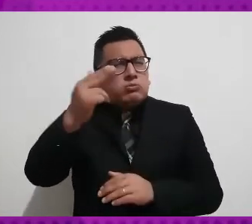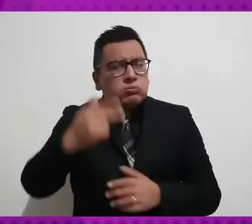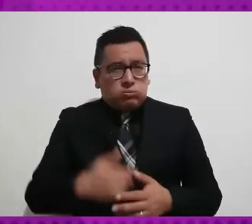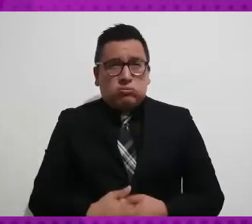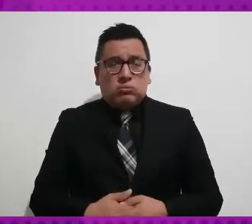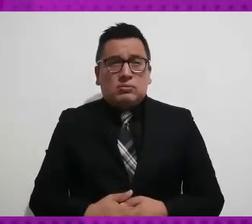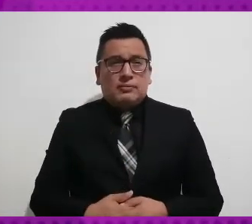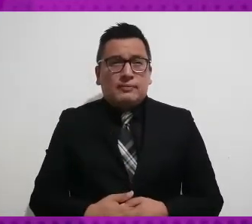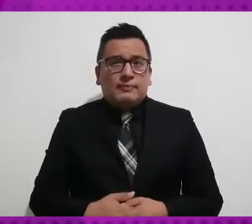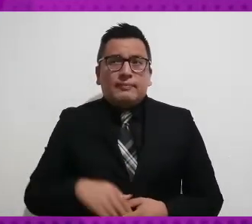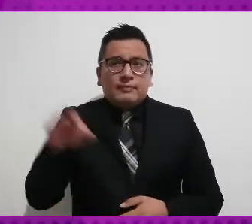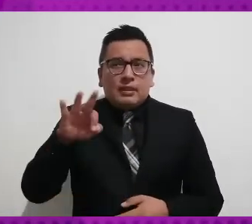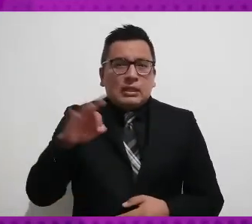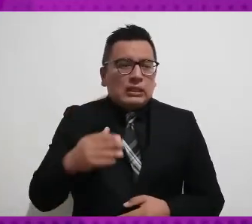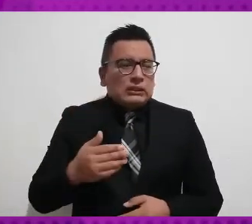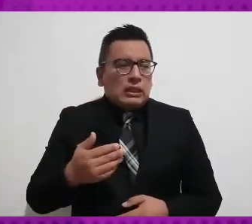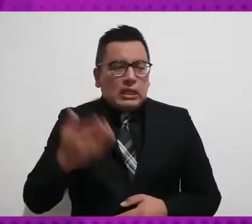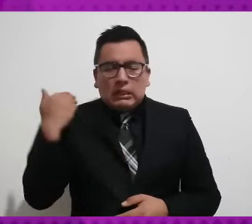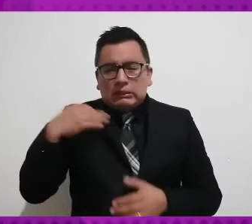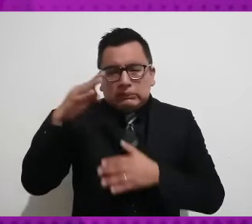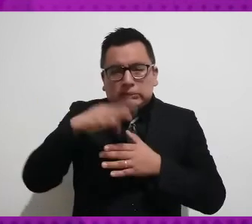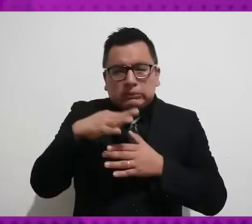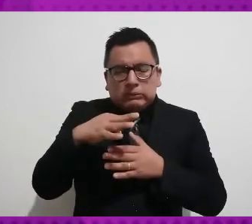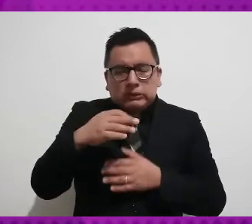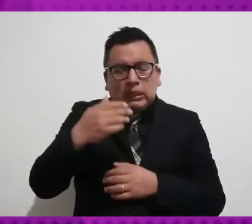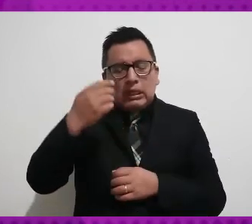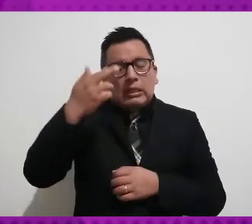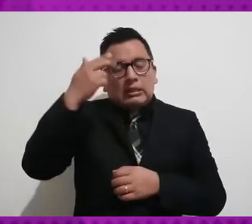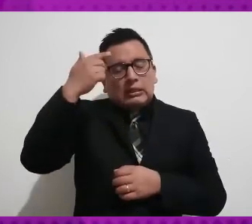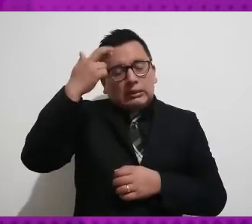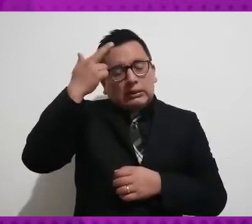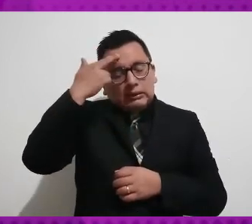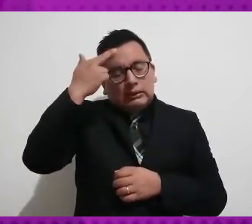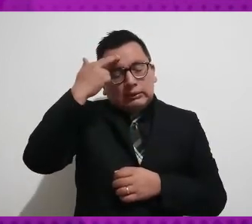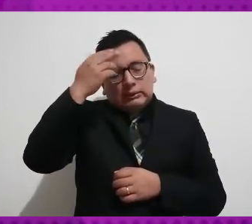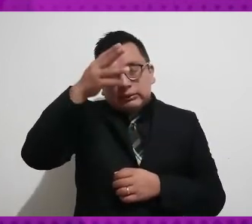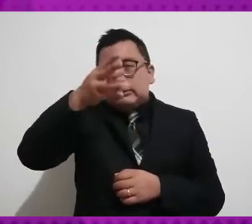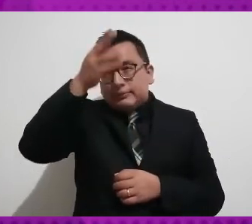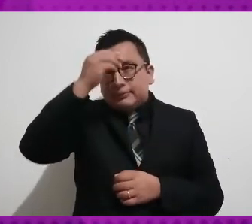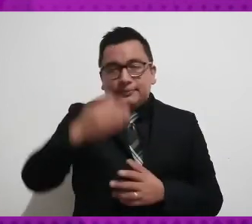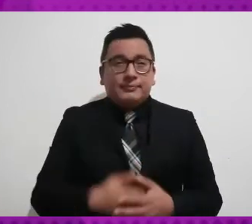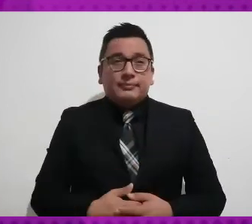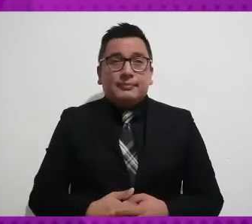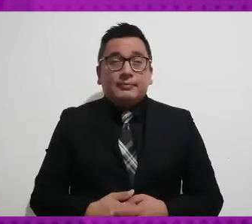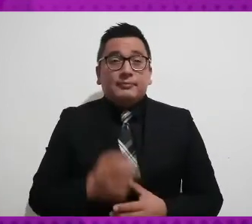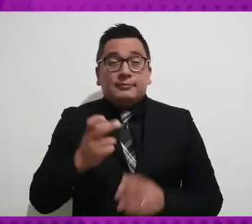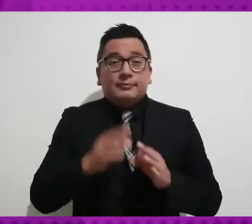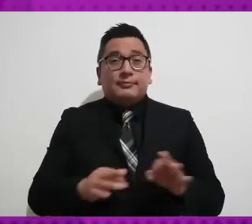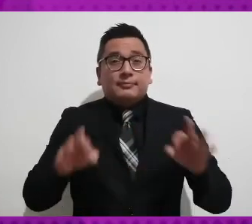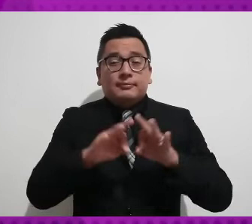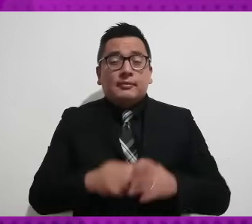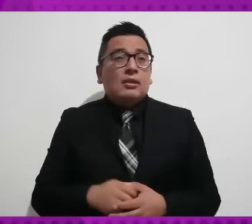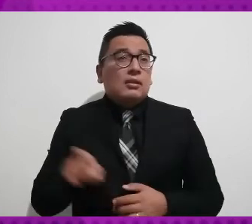lecciones del último proceso que viviste, y esa parte creo que valdría la pena que la autoridad electoral y los